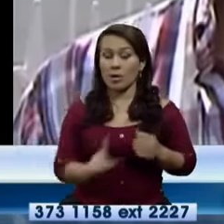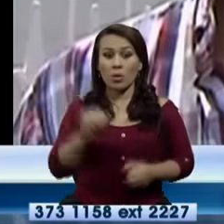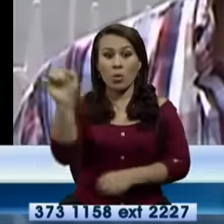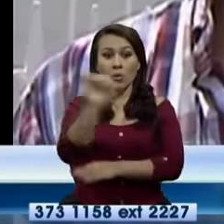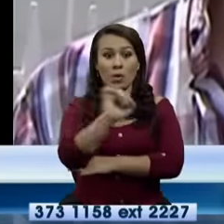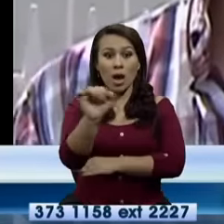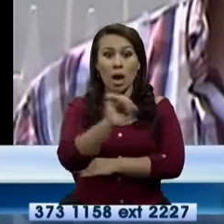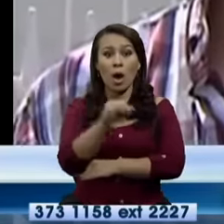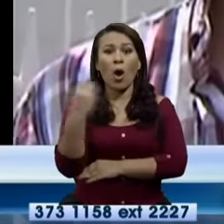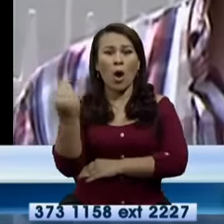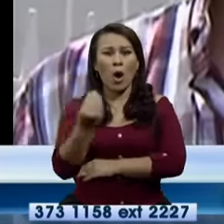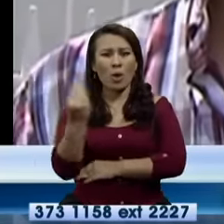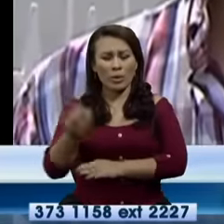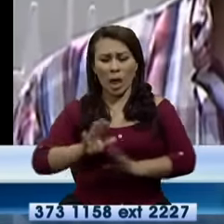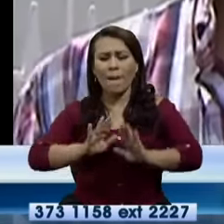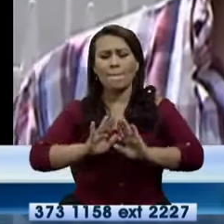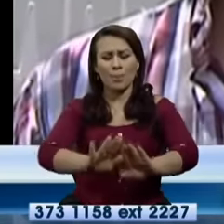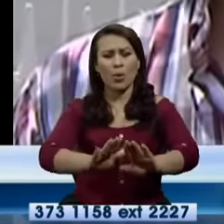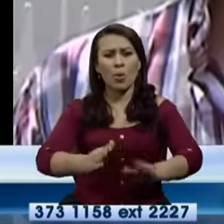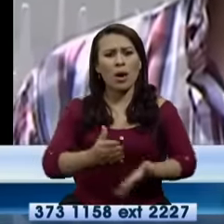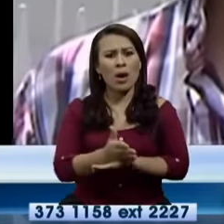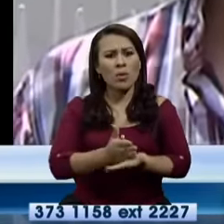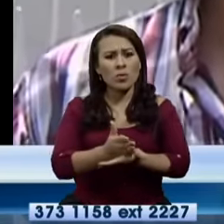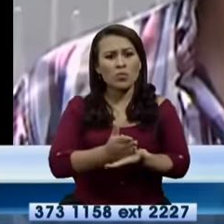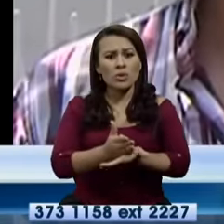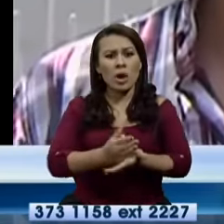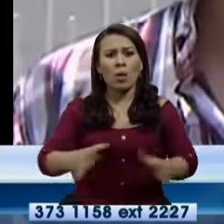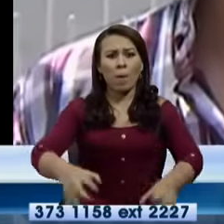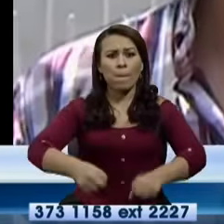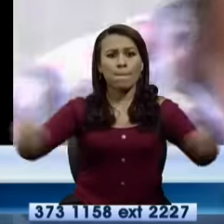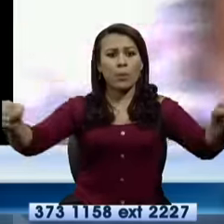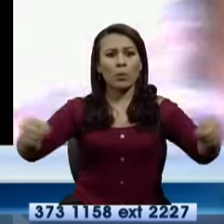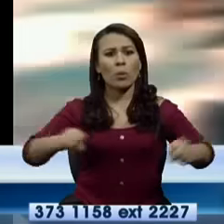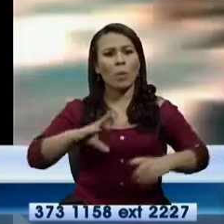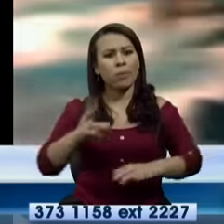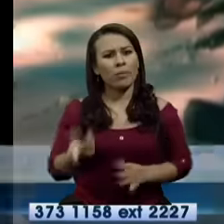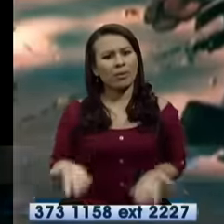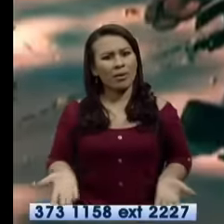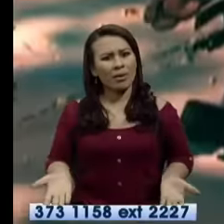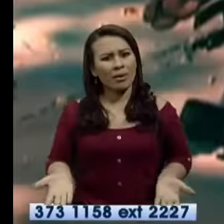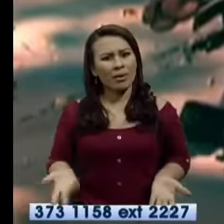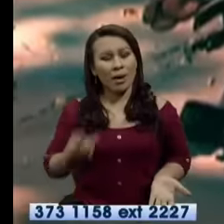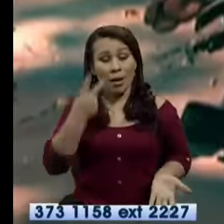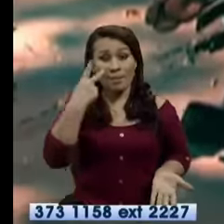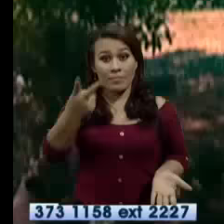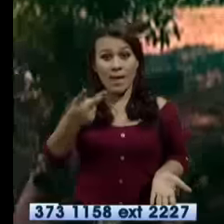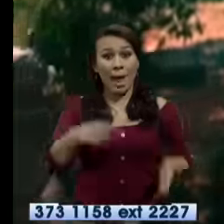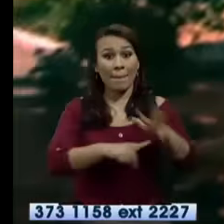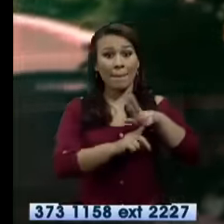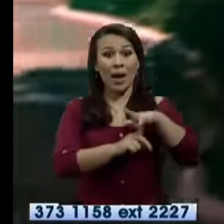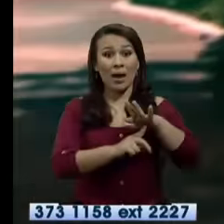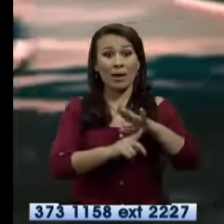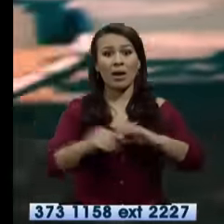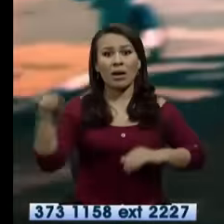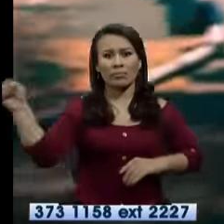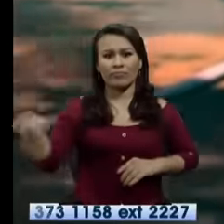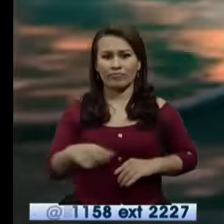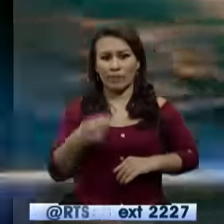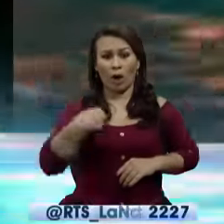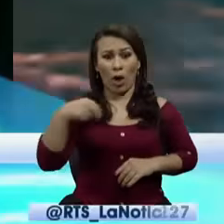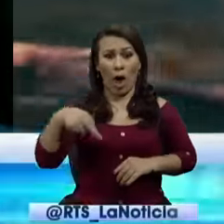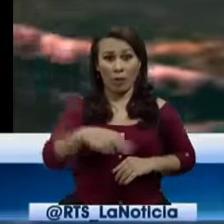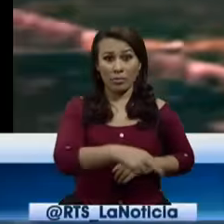este muchachos con cuchillos o revólver las amedrentado a este parque los vecinos dicen que prefieren no